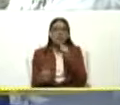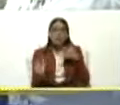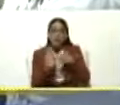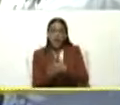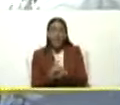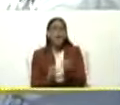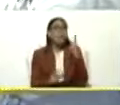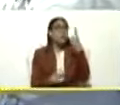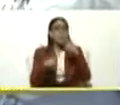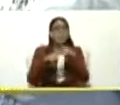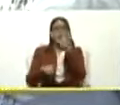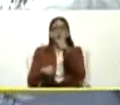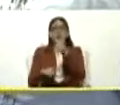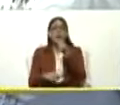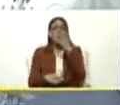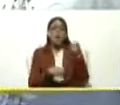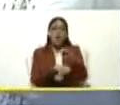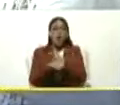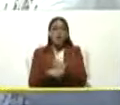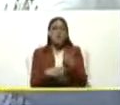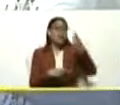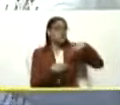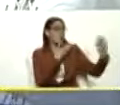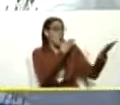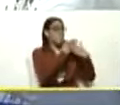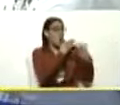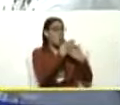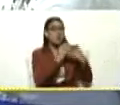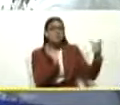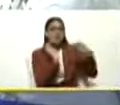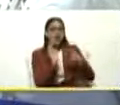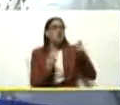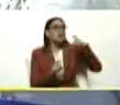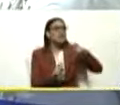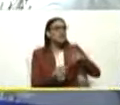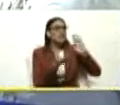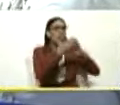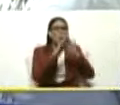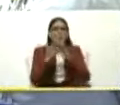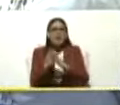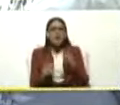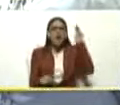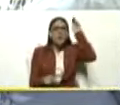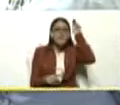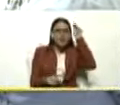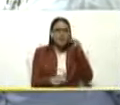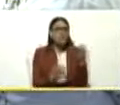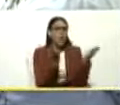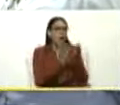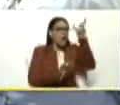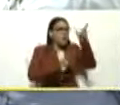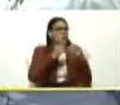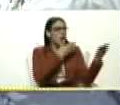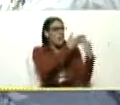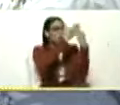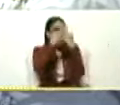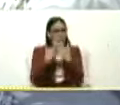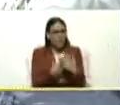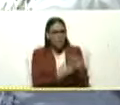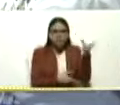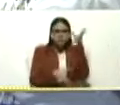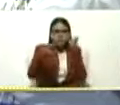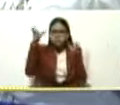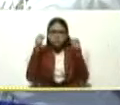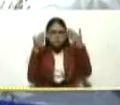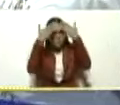llegó el reporte de la comunidad, de los consejos comunales, de las maestras, de los estudiantes, del movimiento de